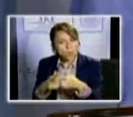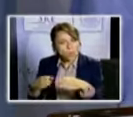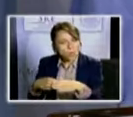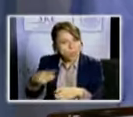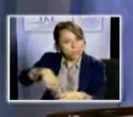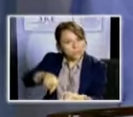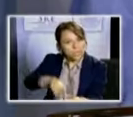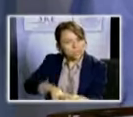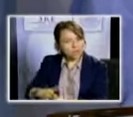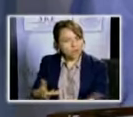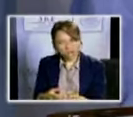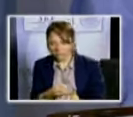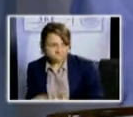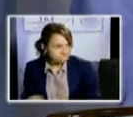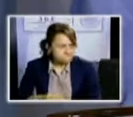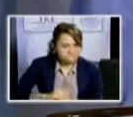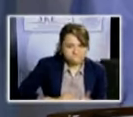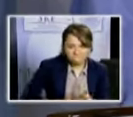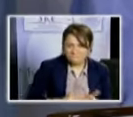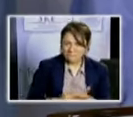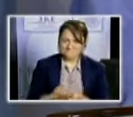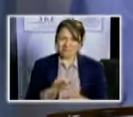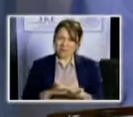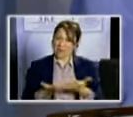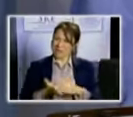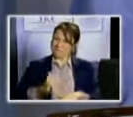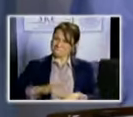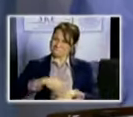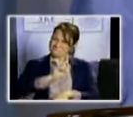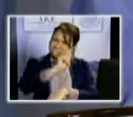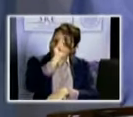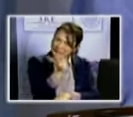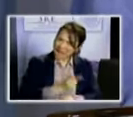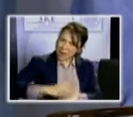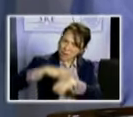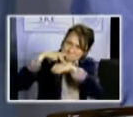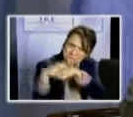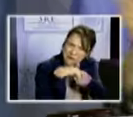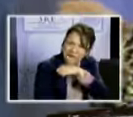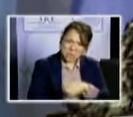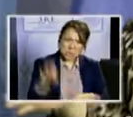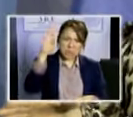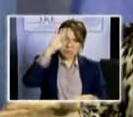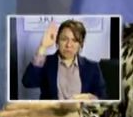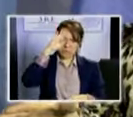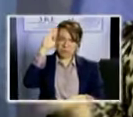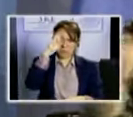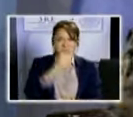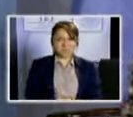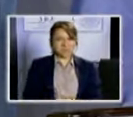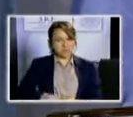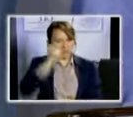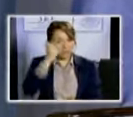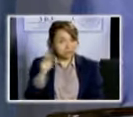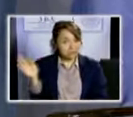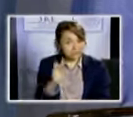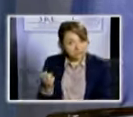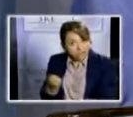vez esa preocupación de lo que está pasando en Afganistán y en otras partes del mundo, que se están financiando, si no con drogas, con